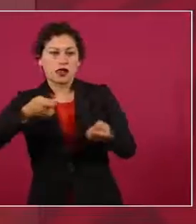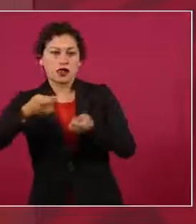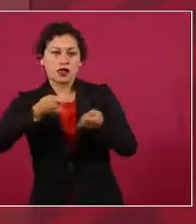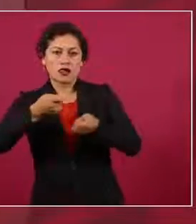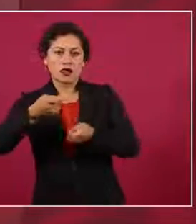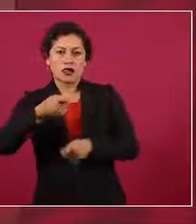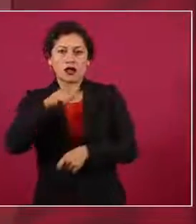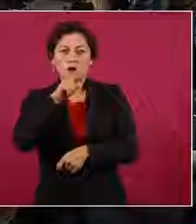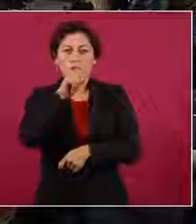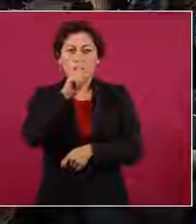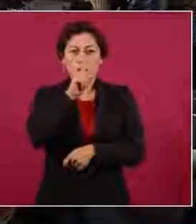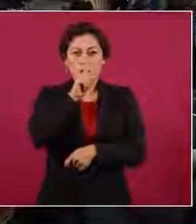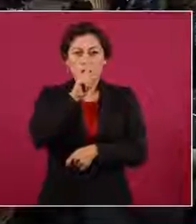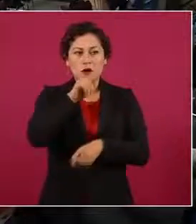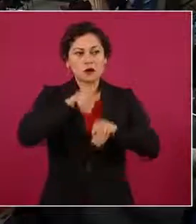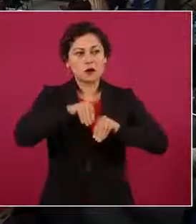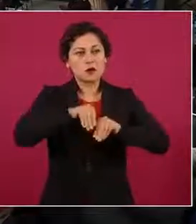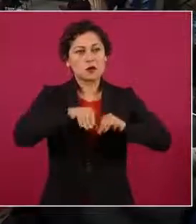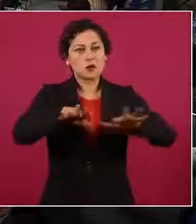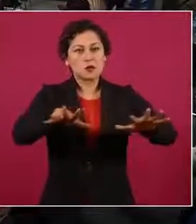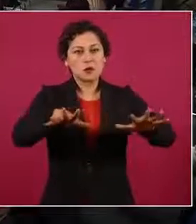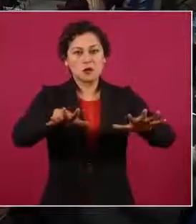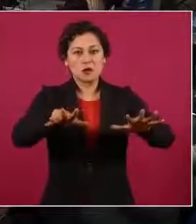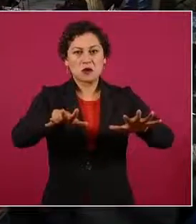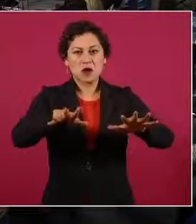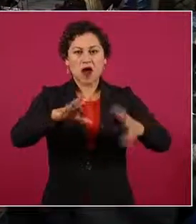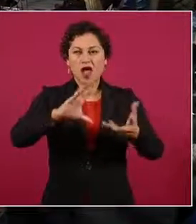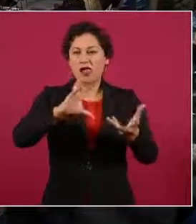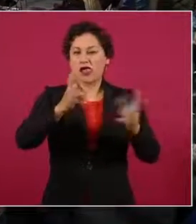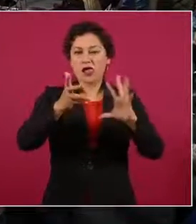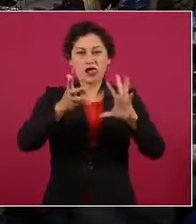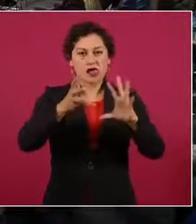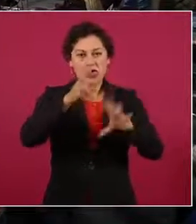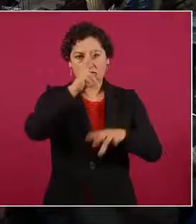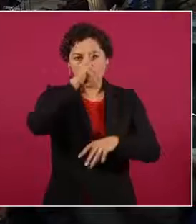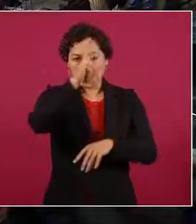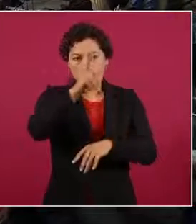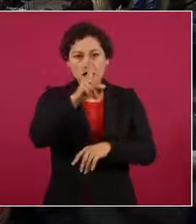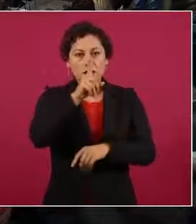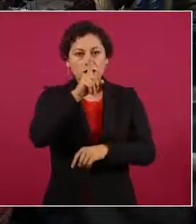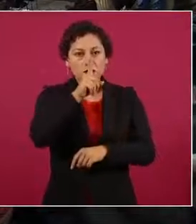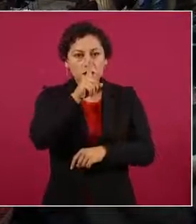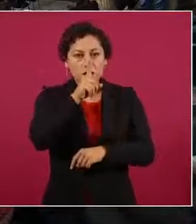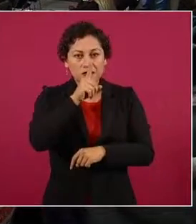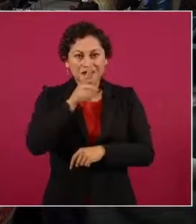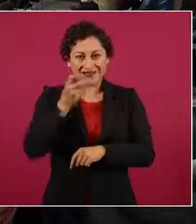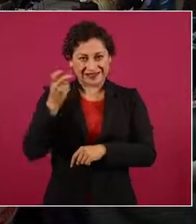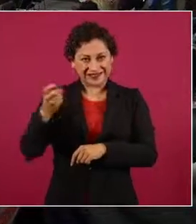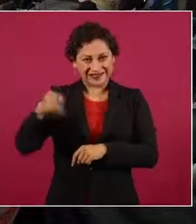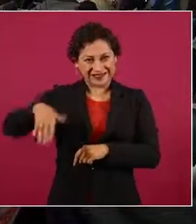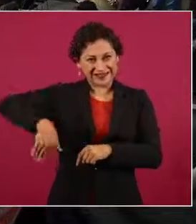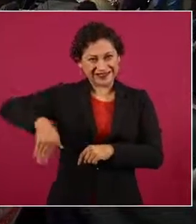Esto de el camión que está ardiendo,